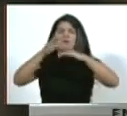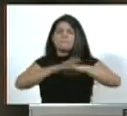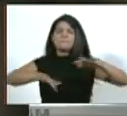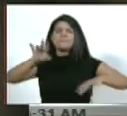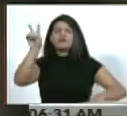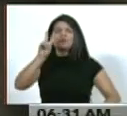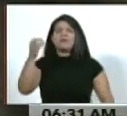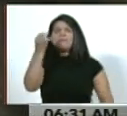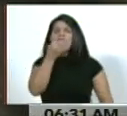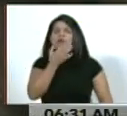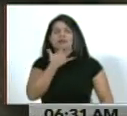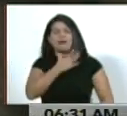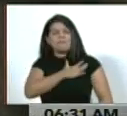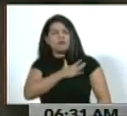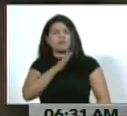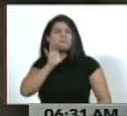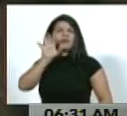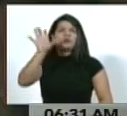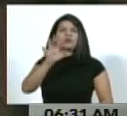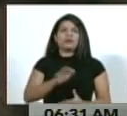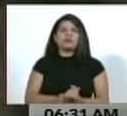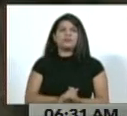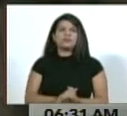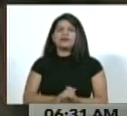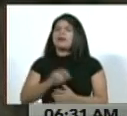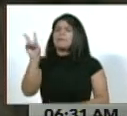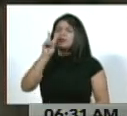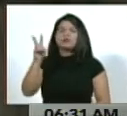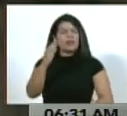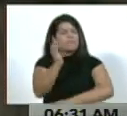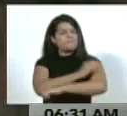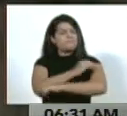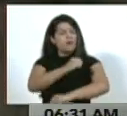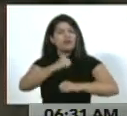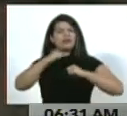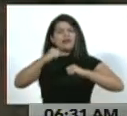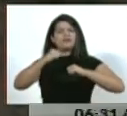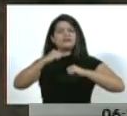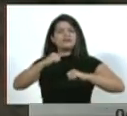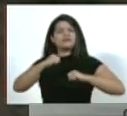bella, patriótica, la Venezuela potencia.